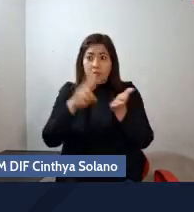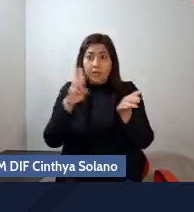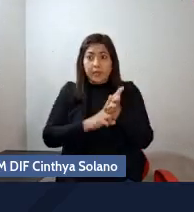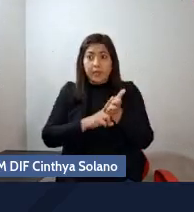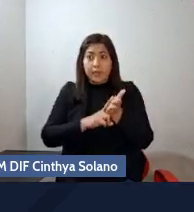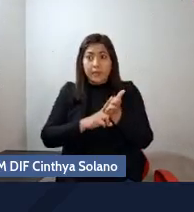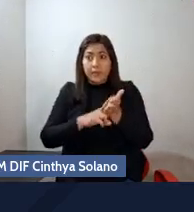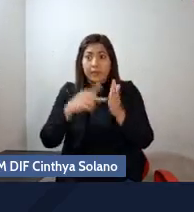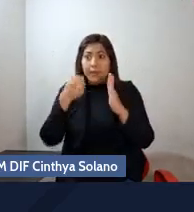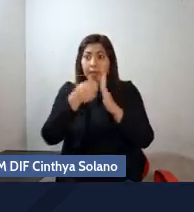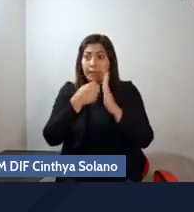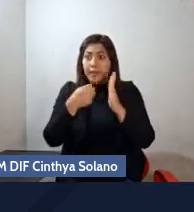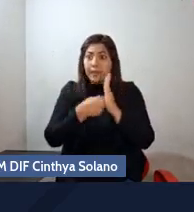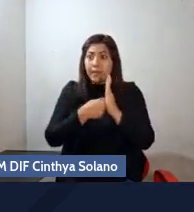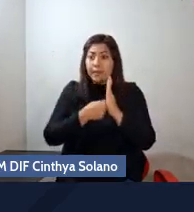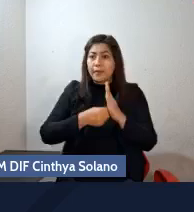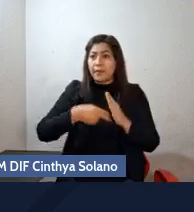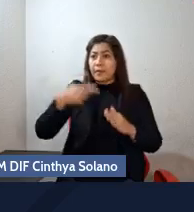y nombre y fecha?